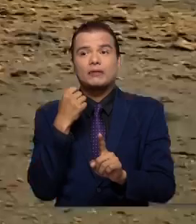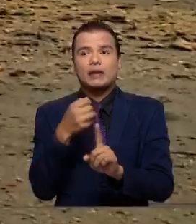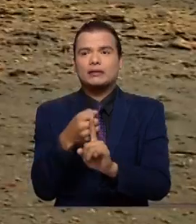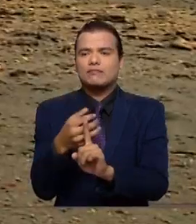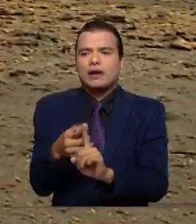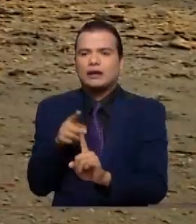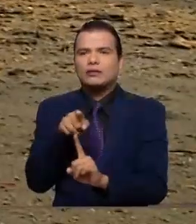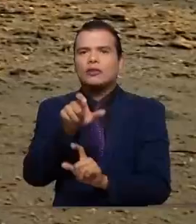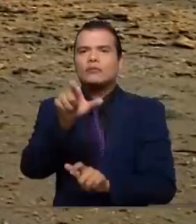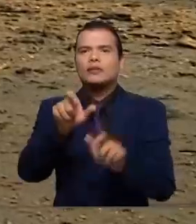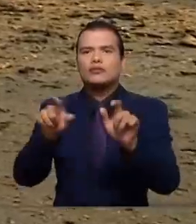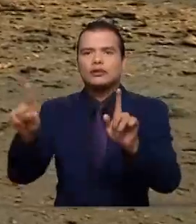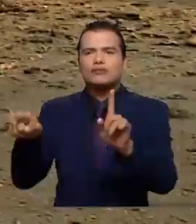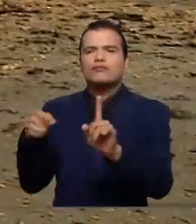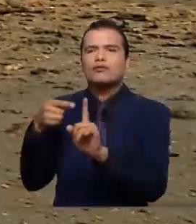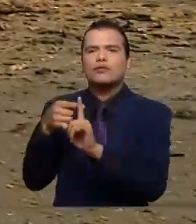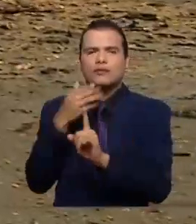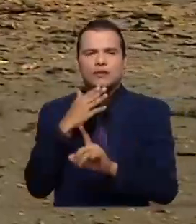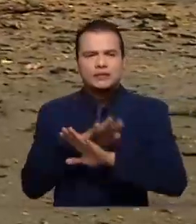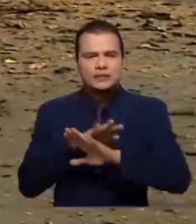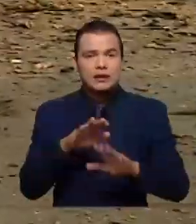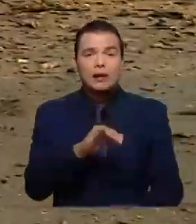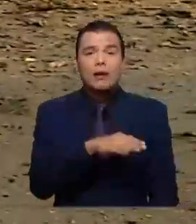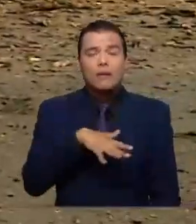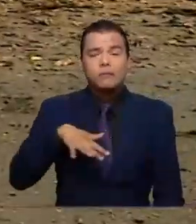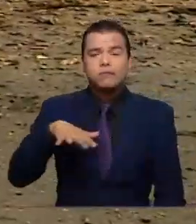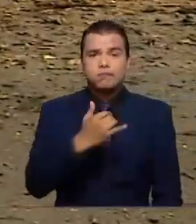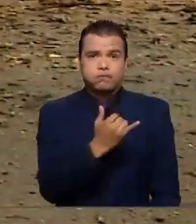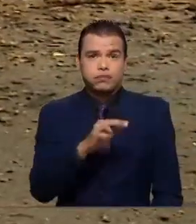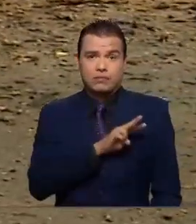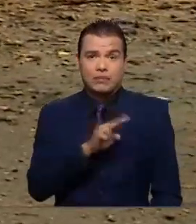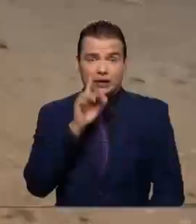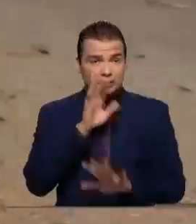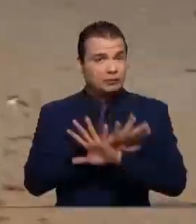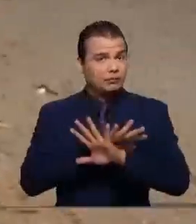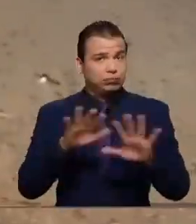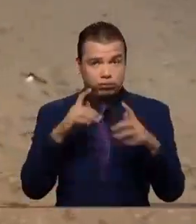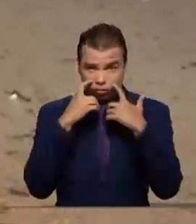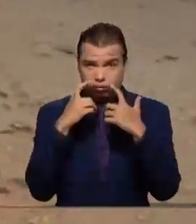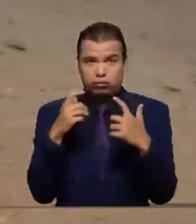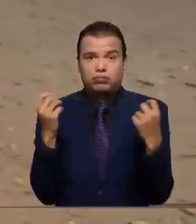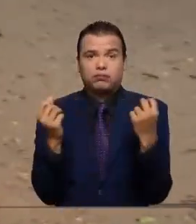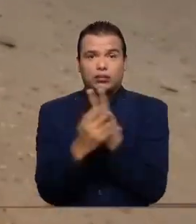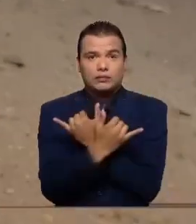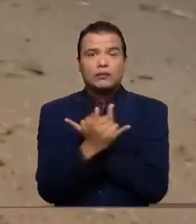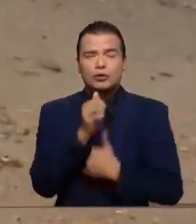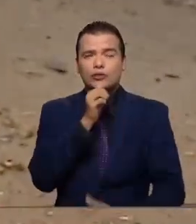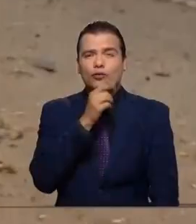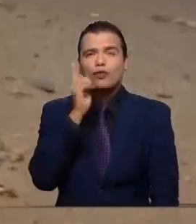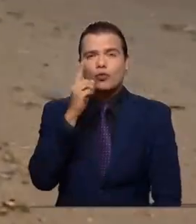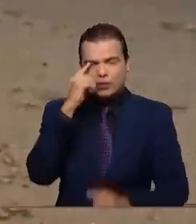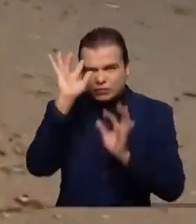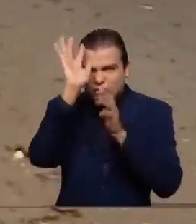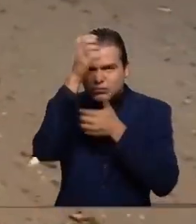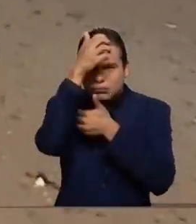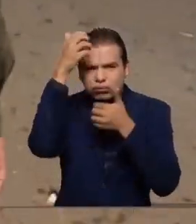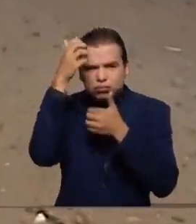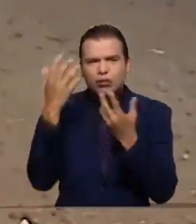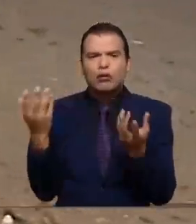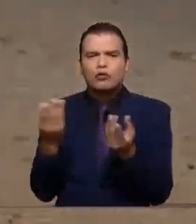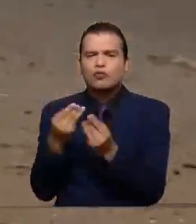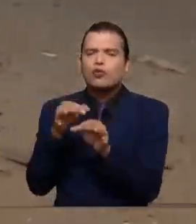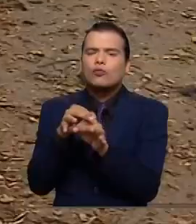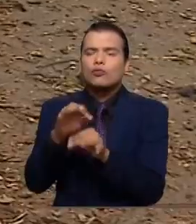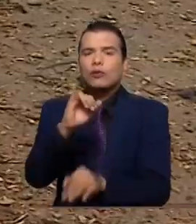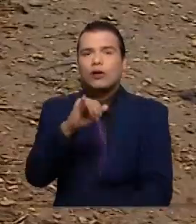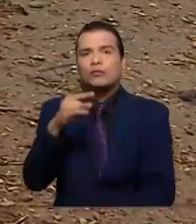civil. El Valle del Cauca es uno de los departamentos más afectados por el conflicto armado. Por eso, desde el municipio de Jamundí le solicitaron al gobierno